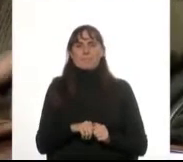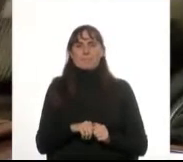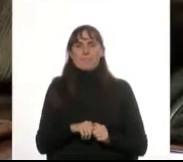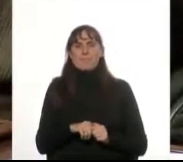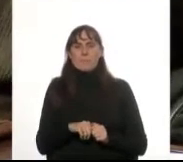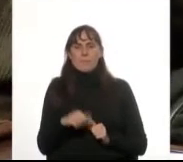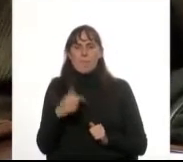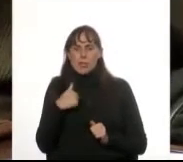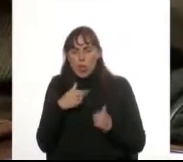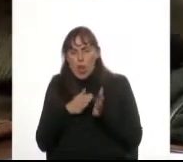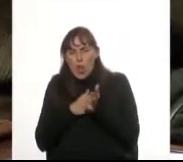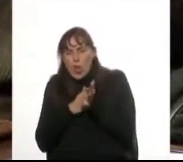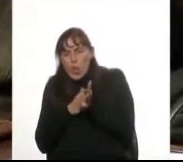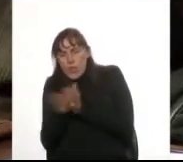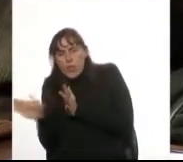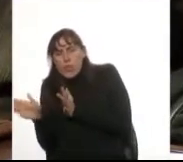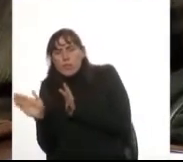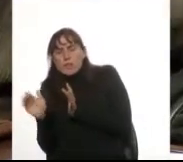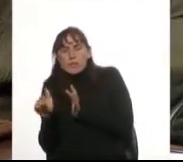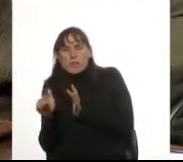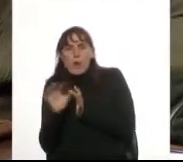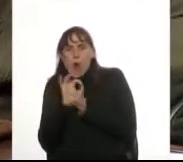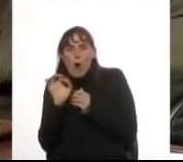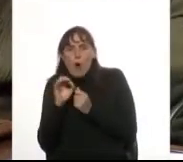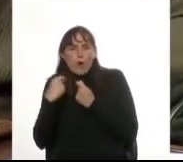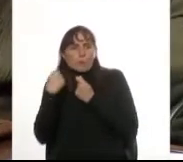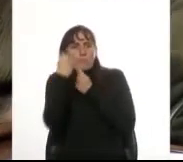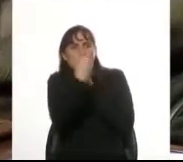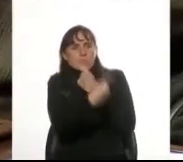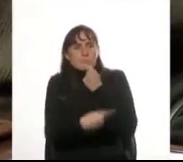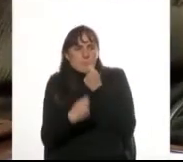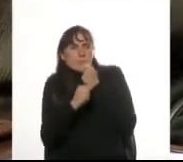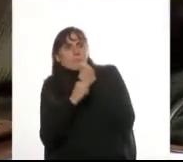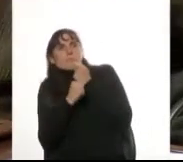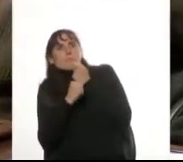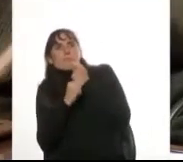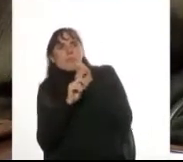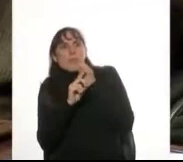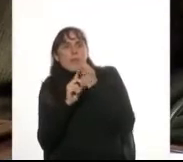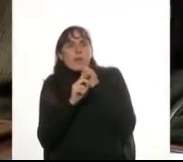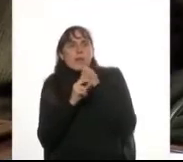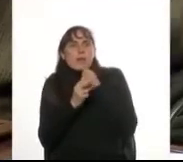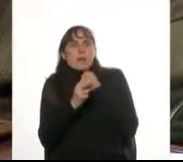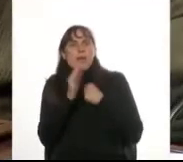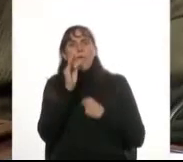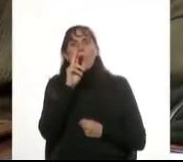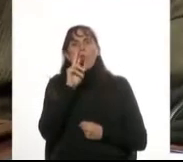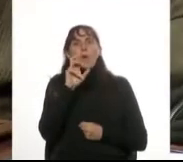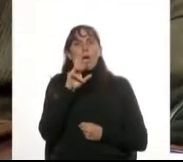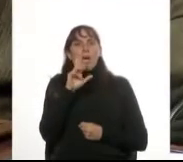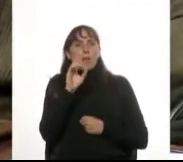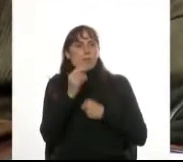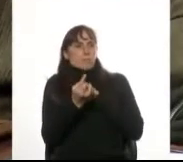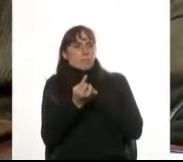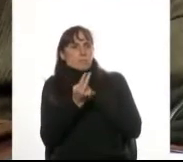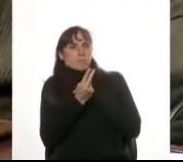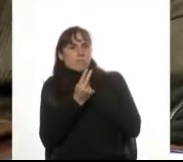Yo no me voy a escudar jamás en el fuero parlamentario.